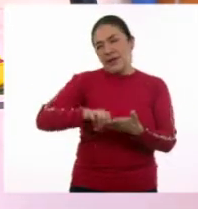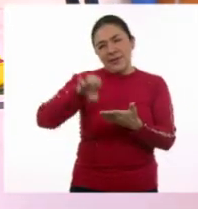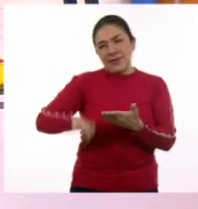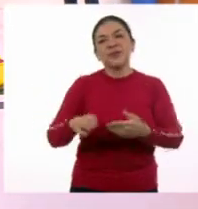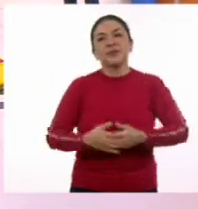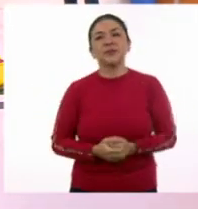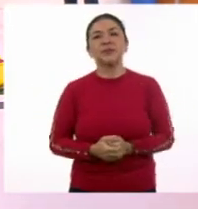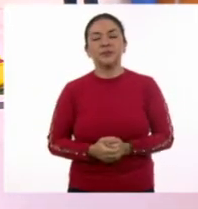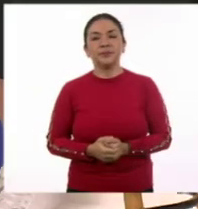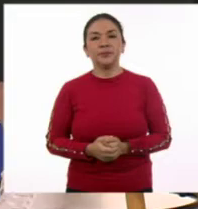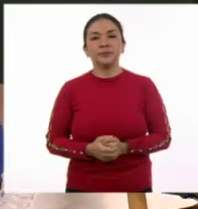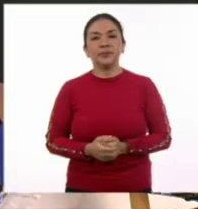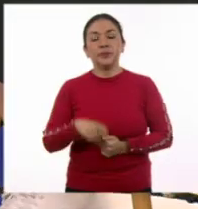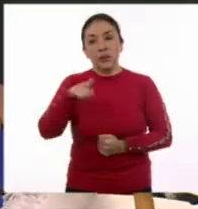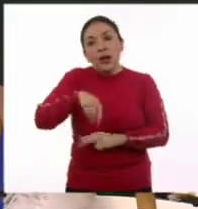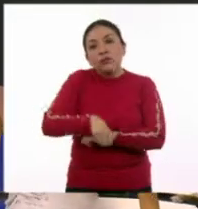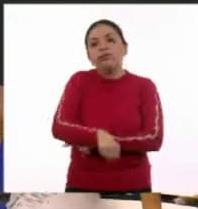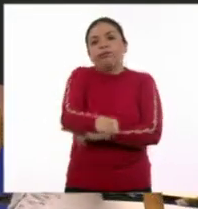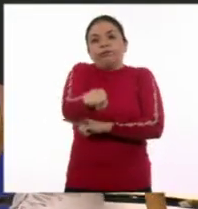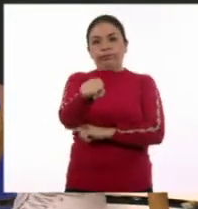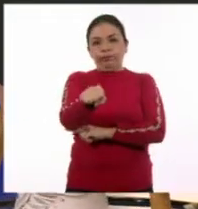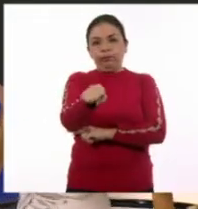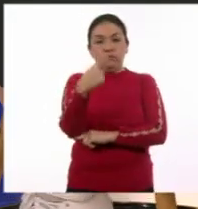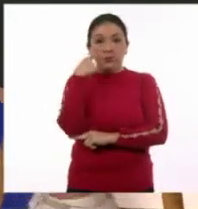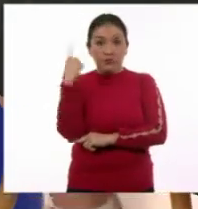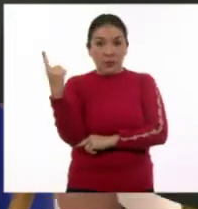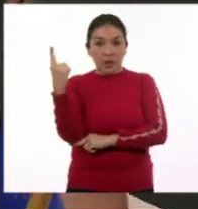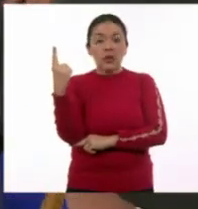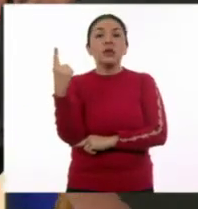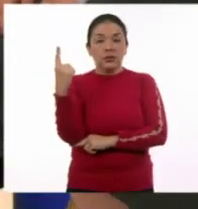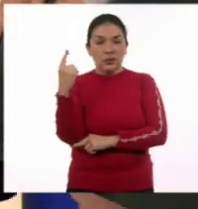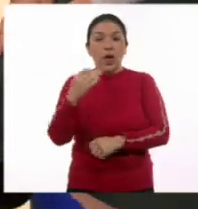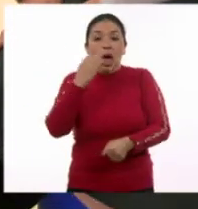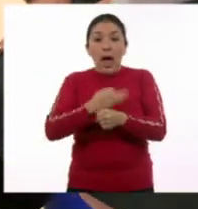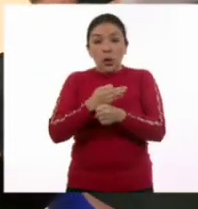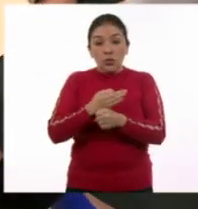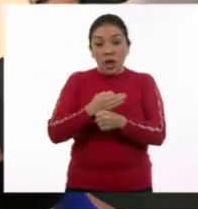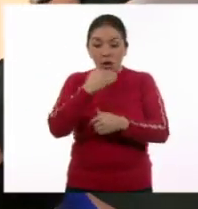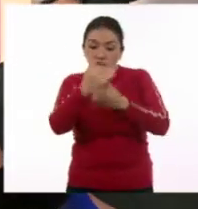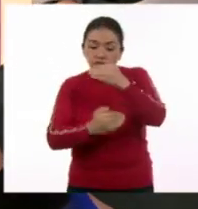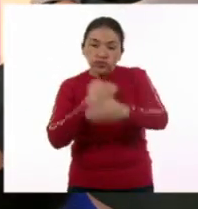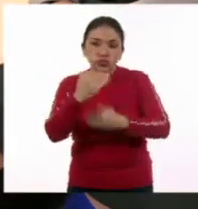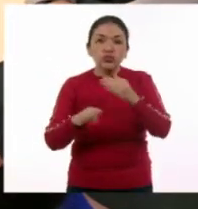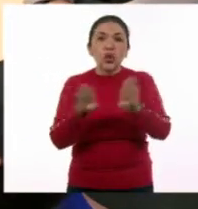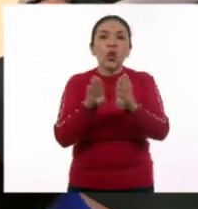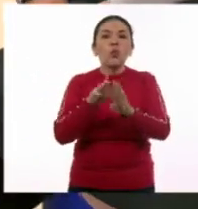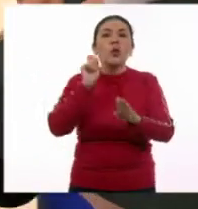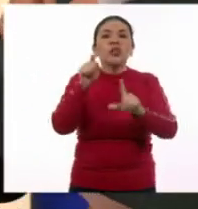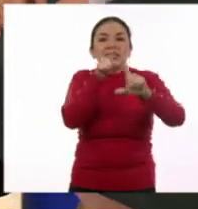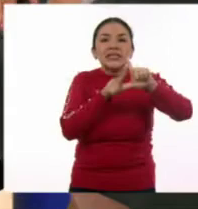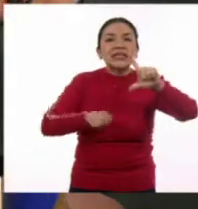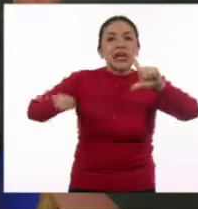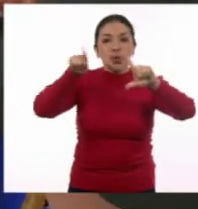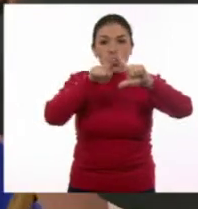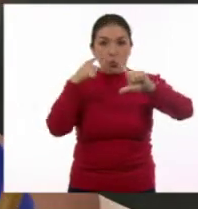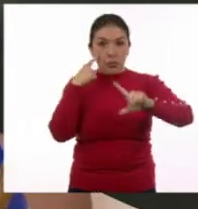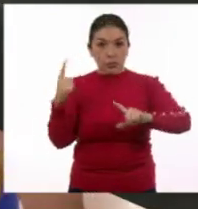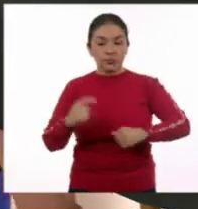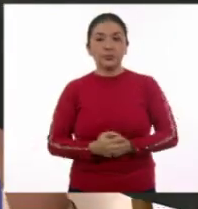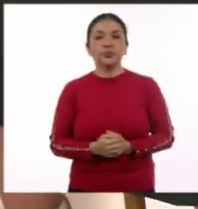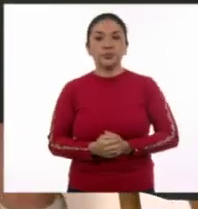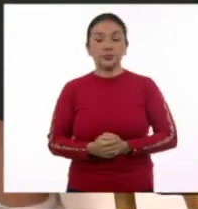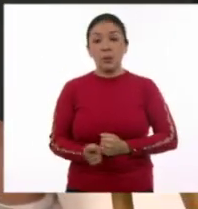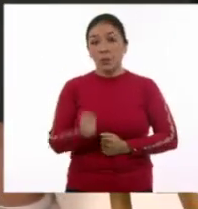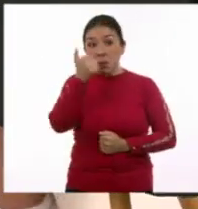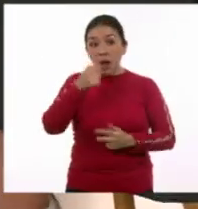exactamente lo vamos a levantar y bueno el vendaje que vamos a este hacer en esta vez va a ser el circular ok vamos